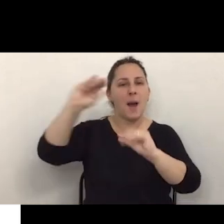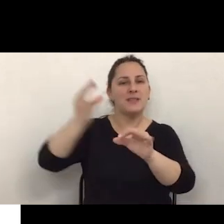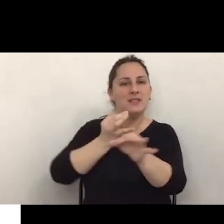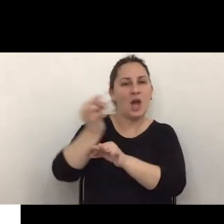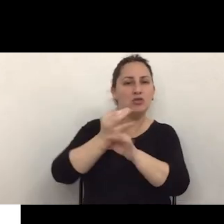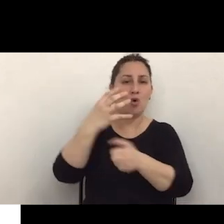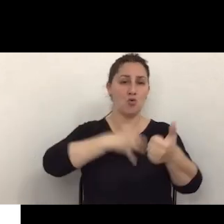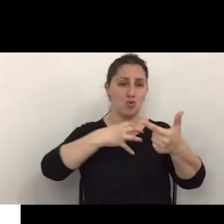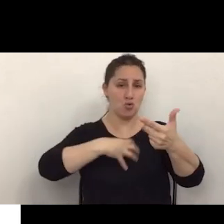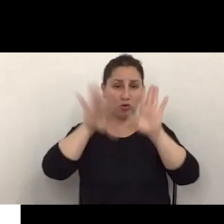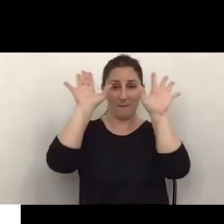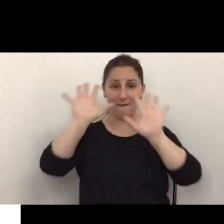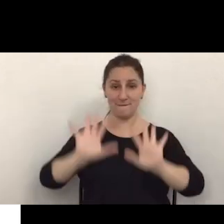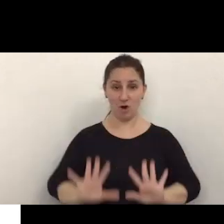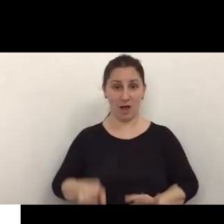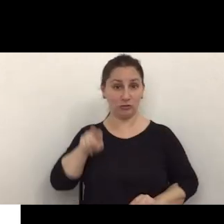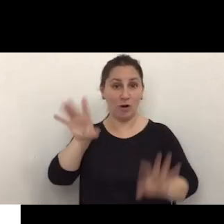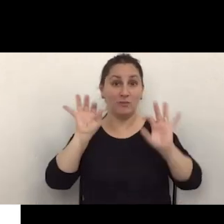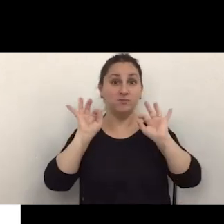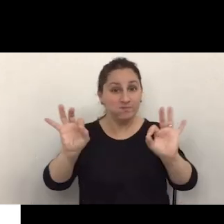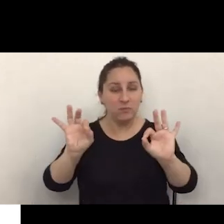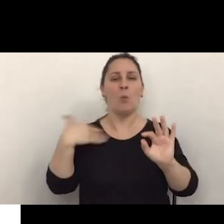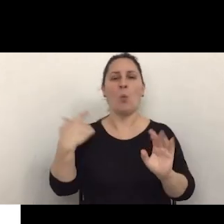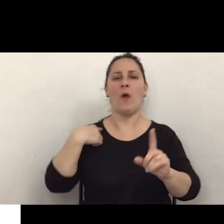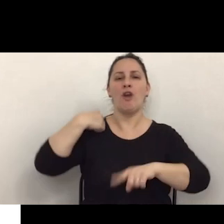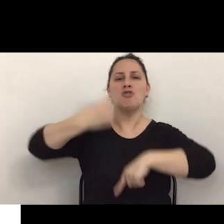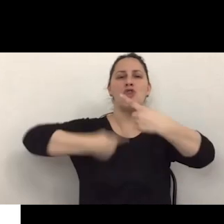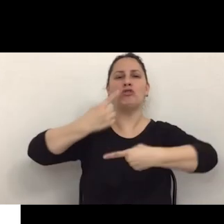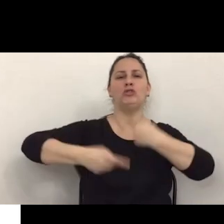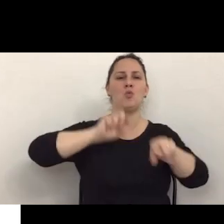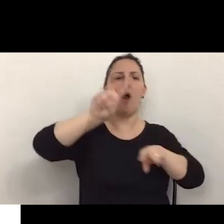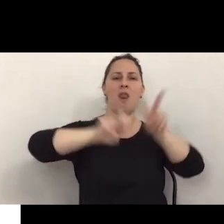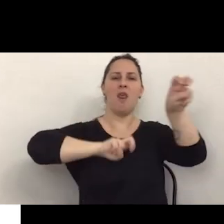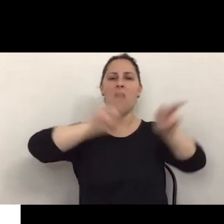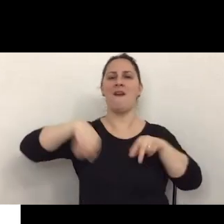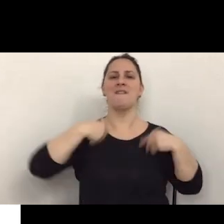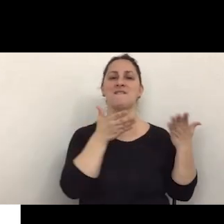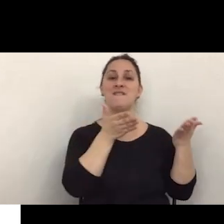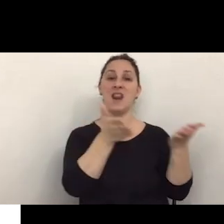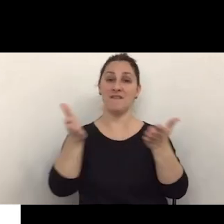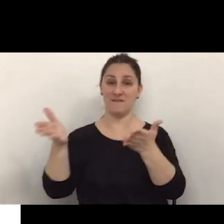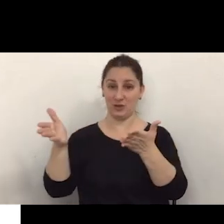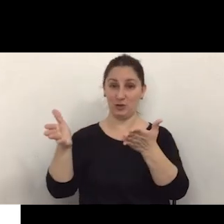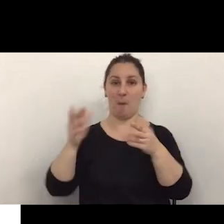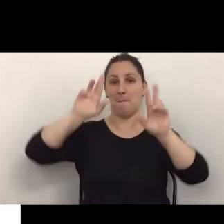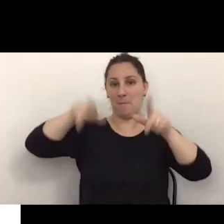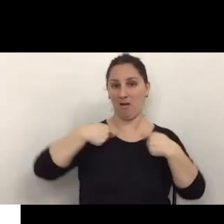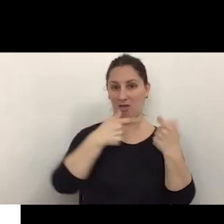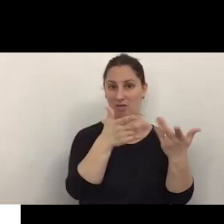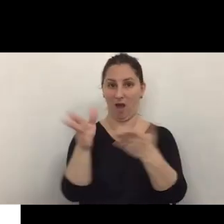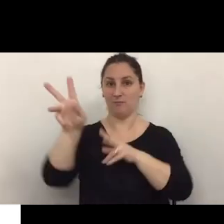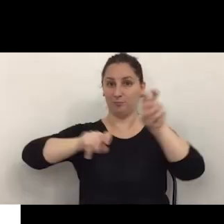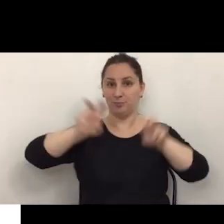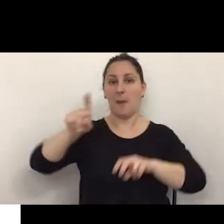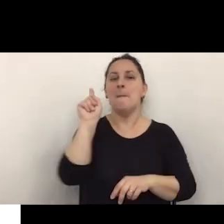de formación van a poder seguir percibiendo los beneficios que otorgan dichos planes, pero se incorpora